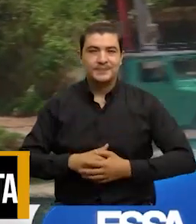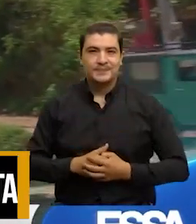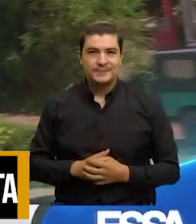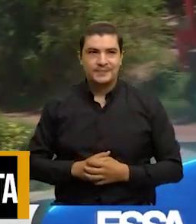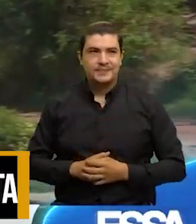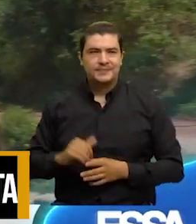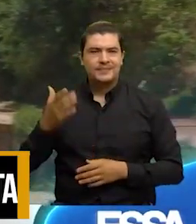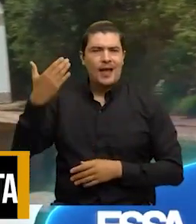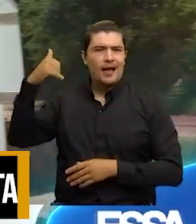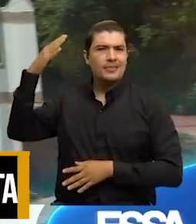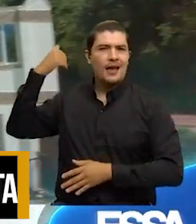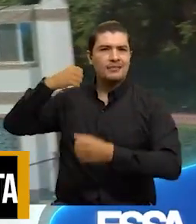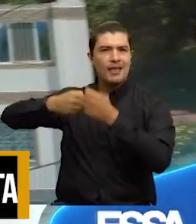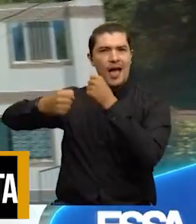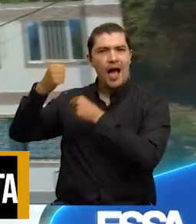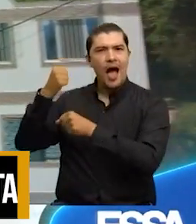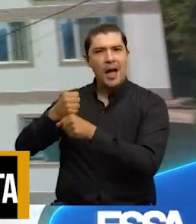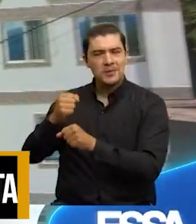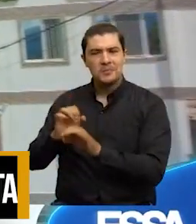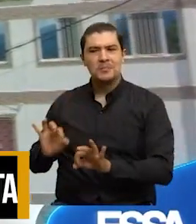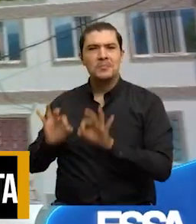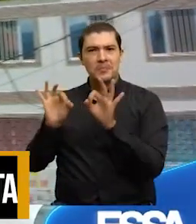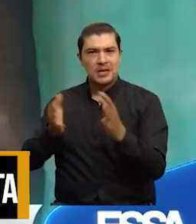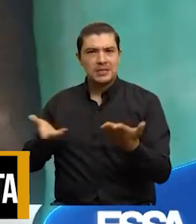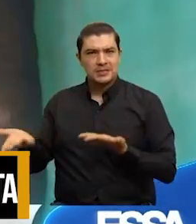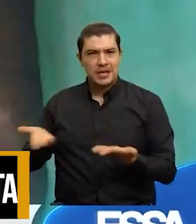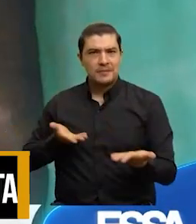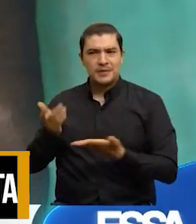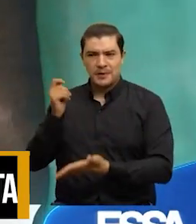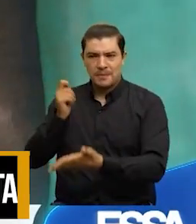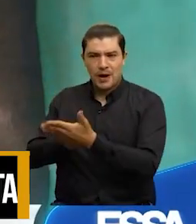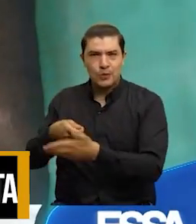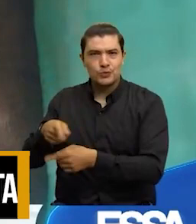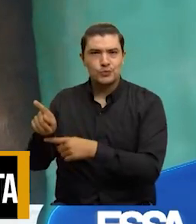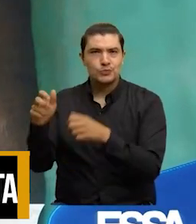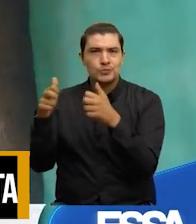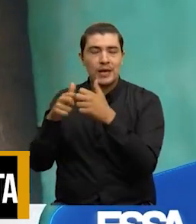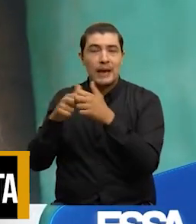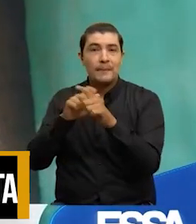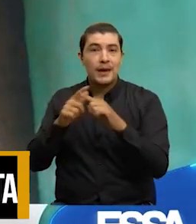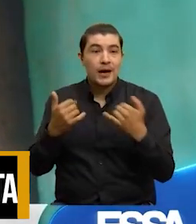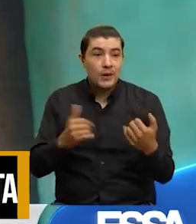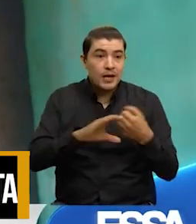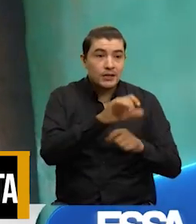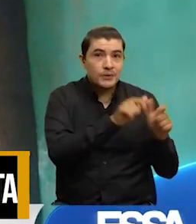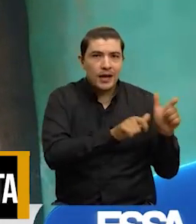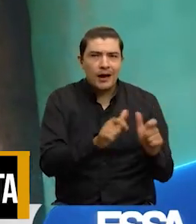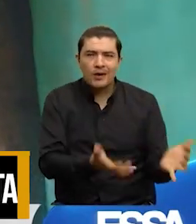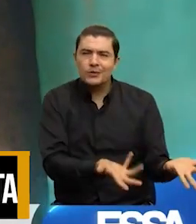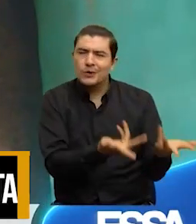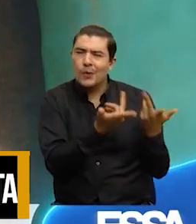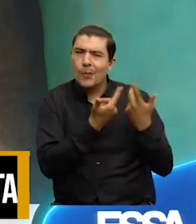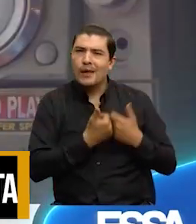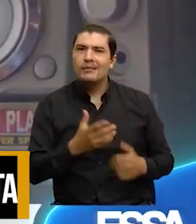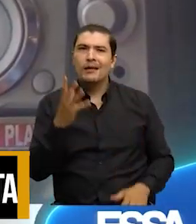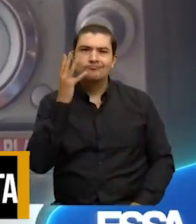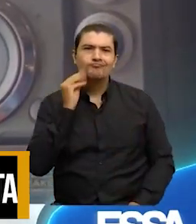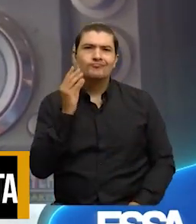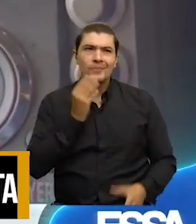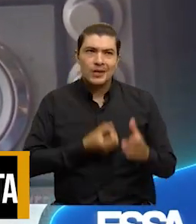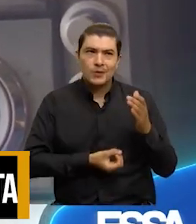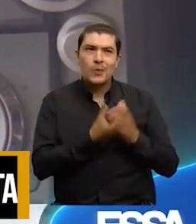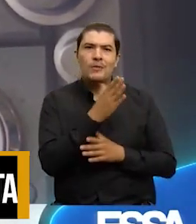Después de algunos años de disfrutar del servicio prepago en su hogar, los usuarios nos cuentan su experiencia de tener este producto.